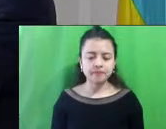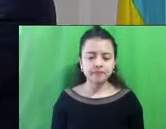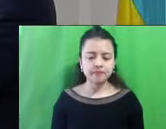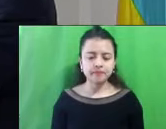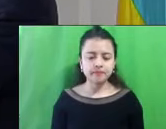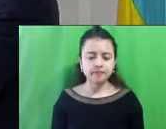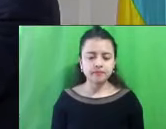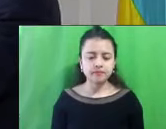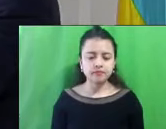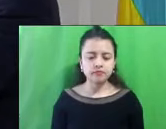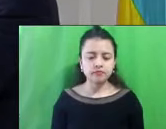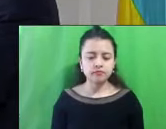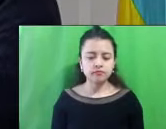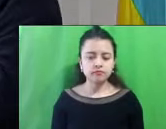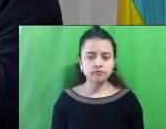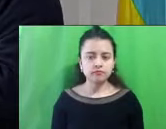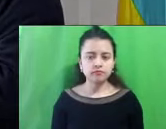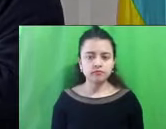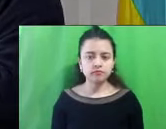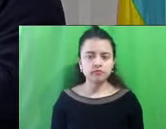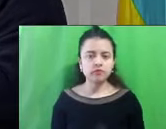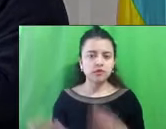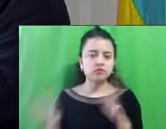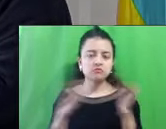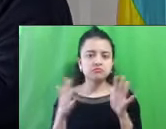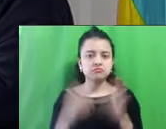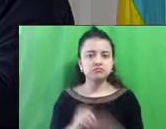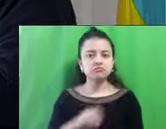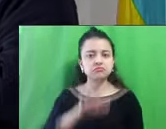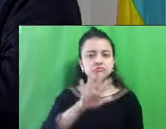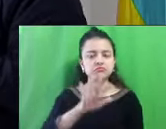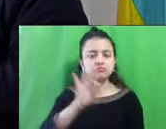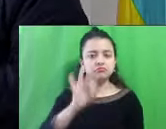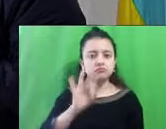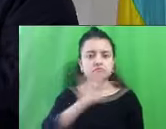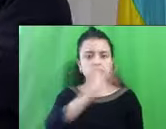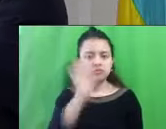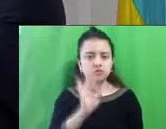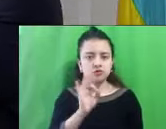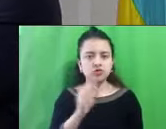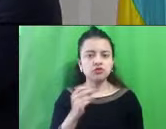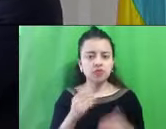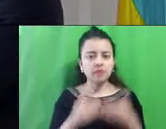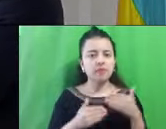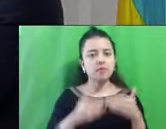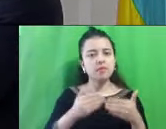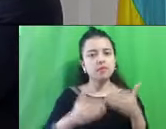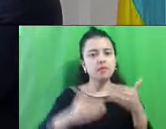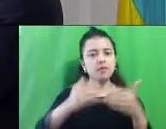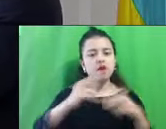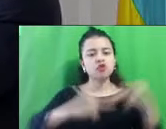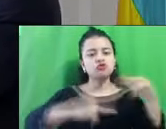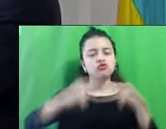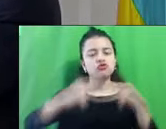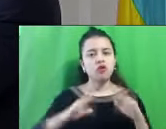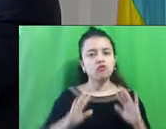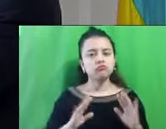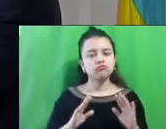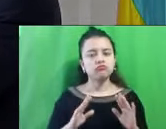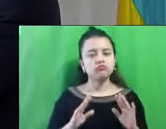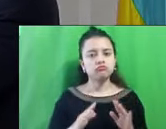ya prácticamente va en un 53% de avance en sus obras civiles y en este momento se